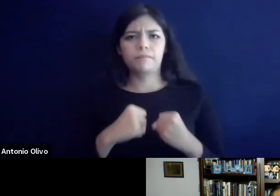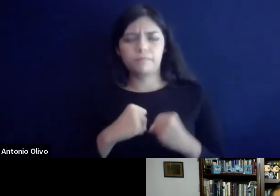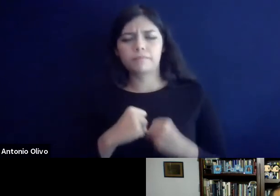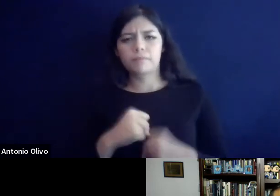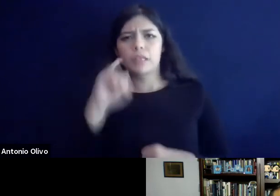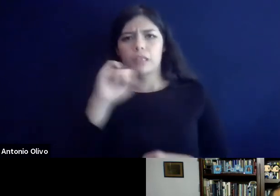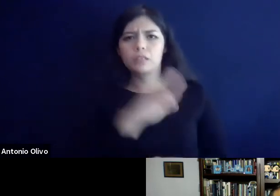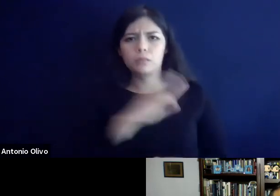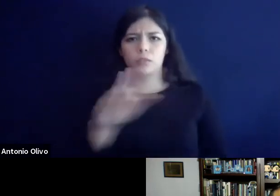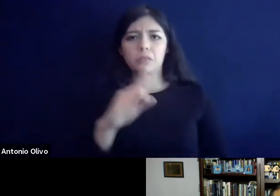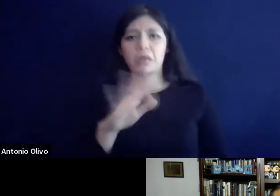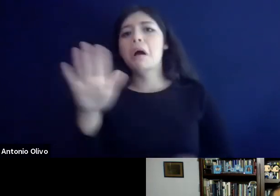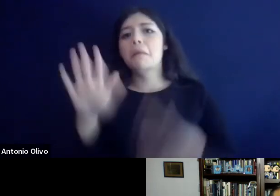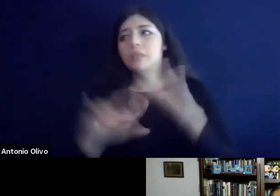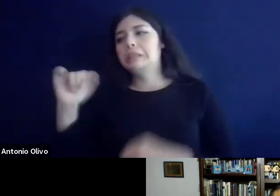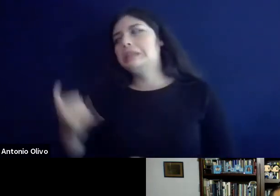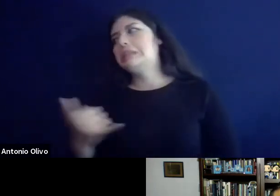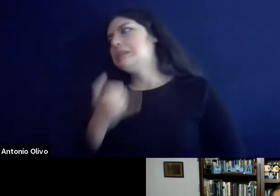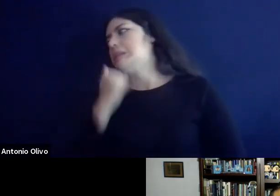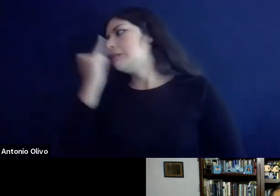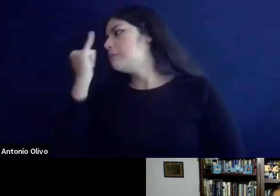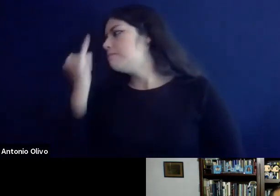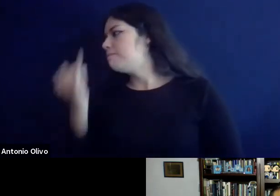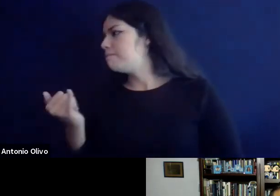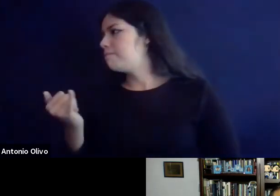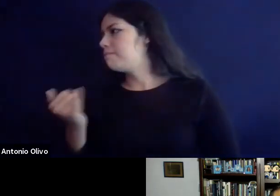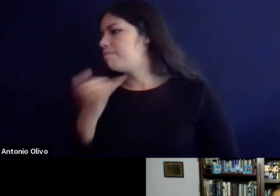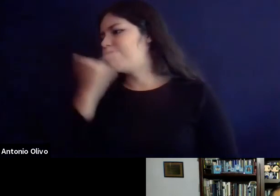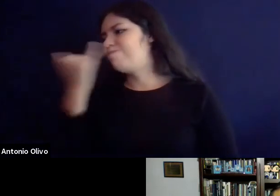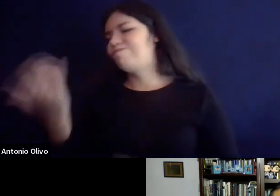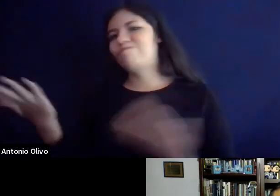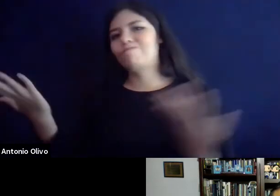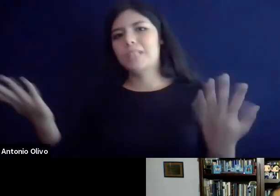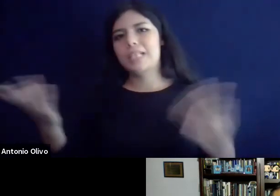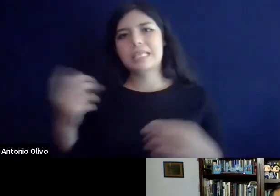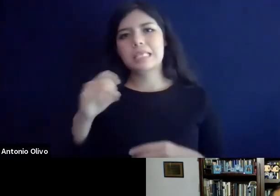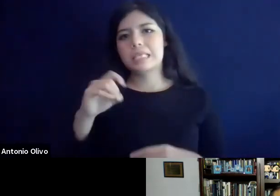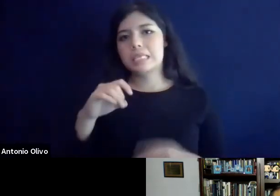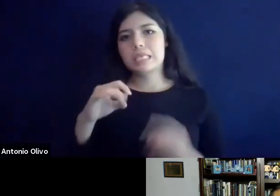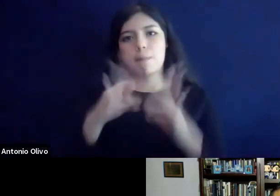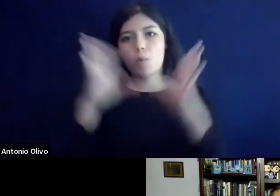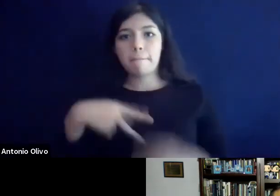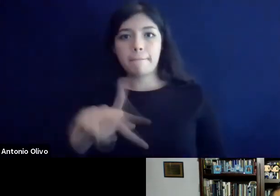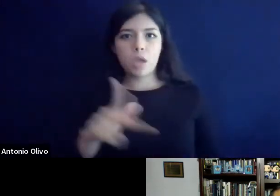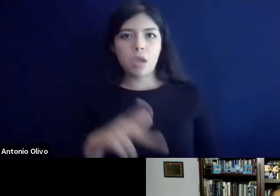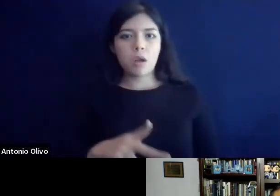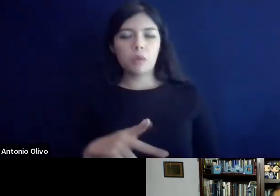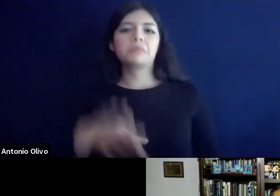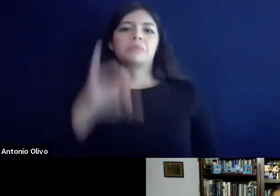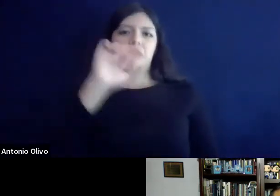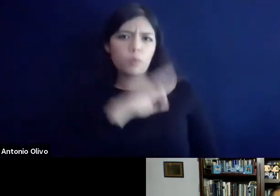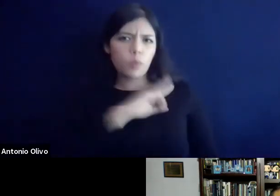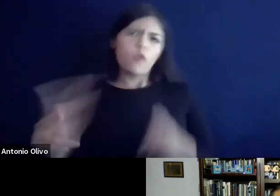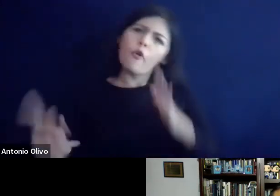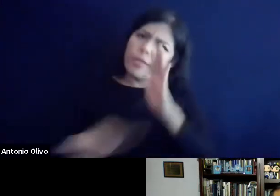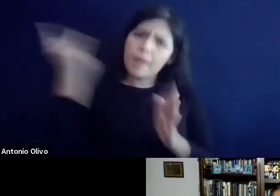ahorita no. Ahorita no, mañana quién sabe, güey. ¿Sí? O sea, ¿no? Y por